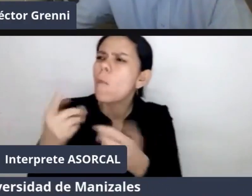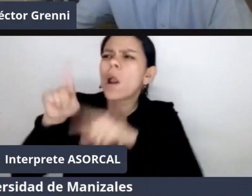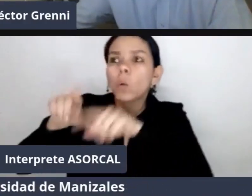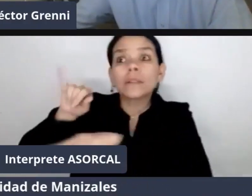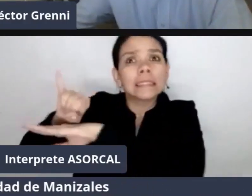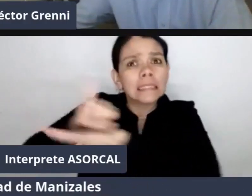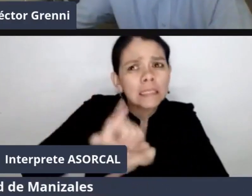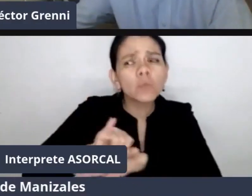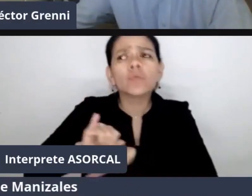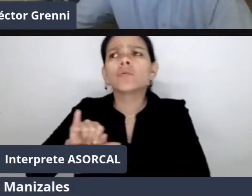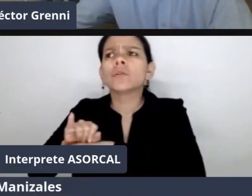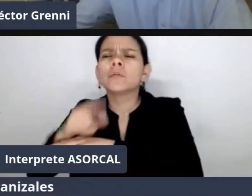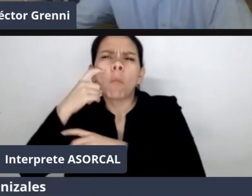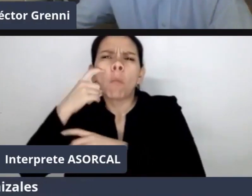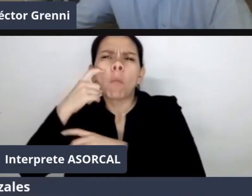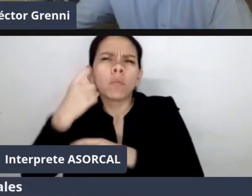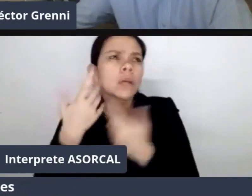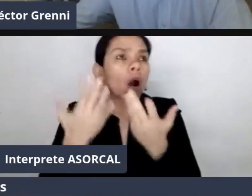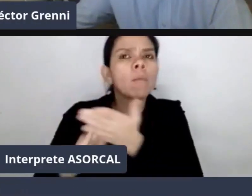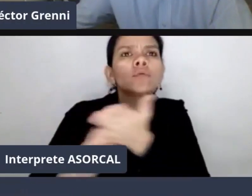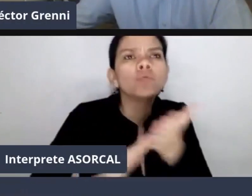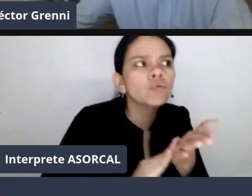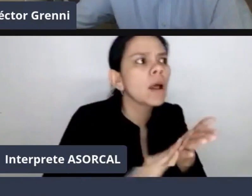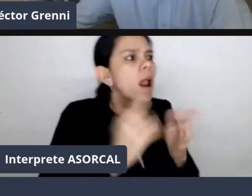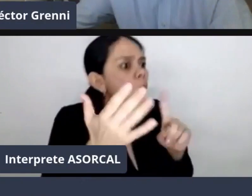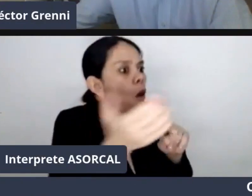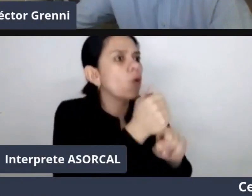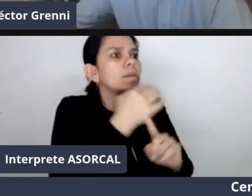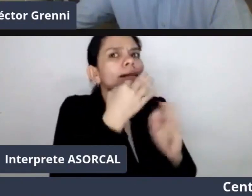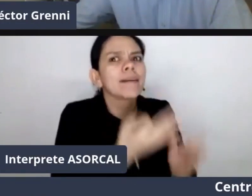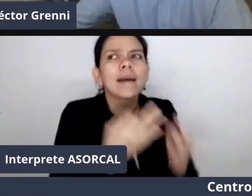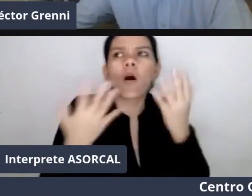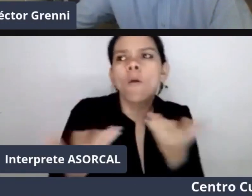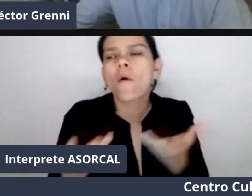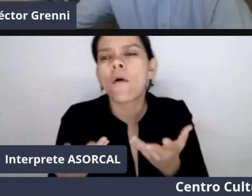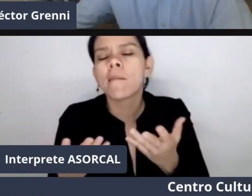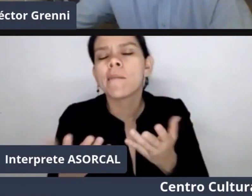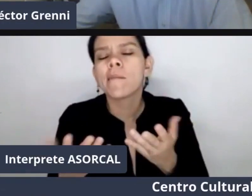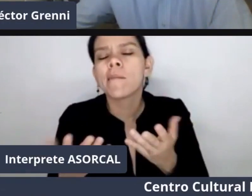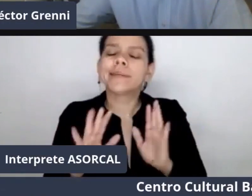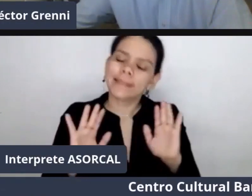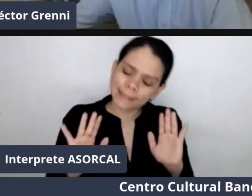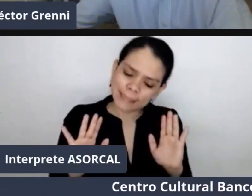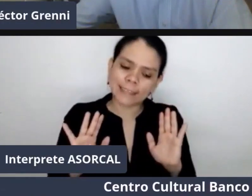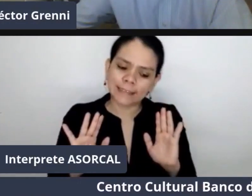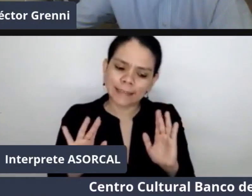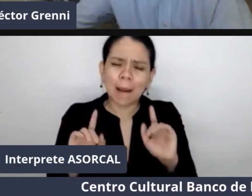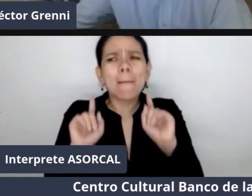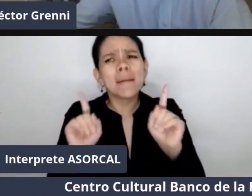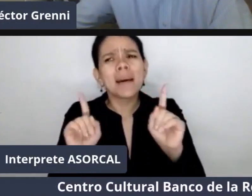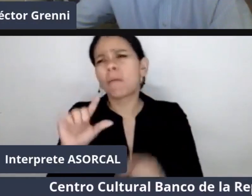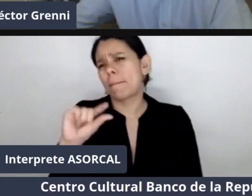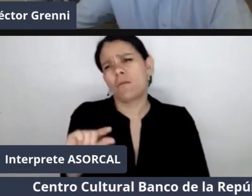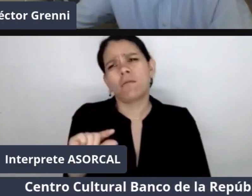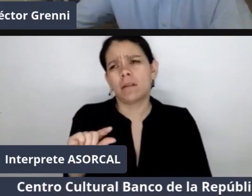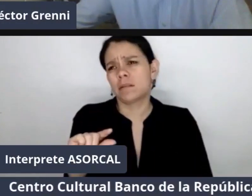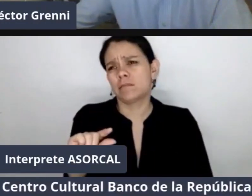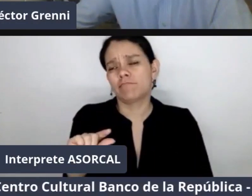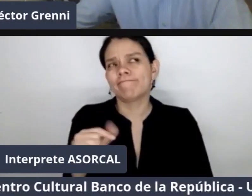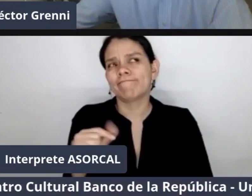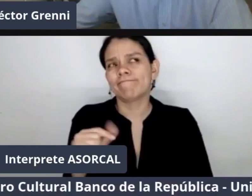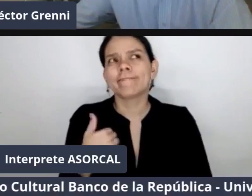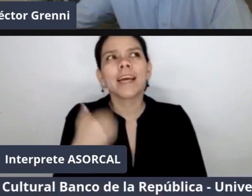verdad salpicaría a muchas personas, algunas de las cuales están en posiciones muy altas del